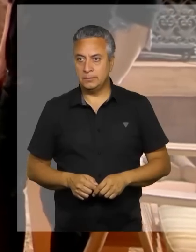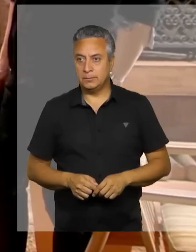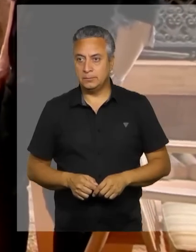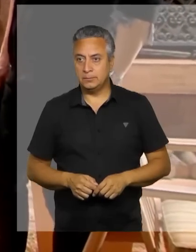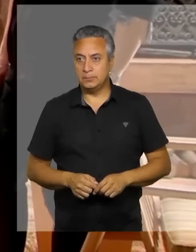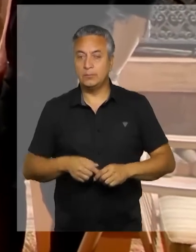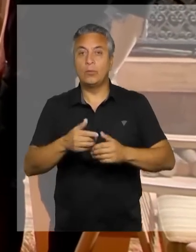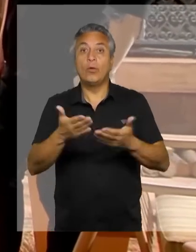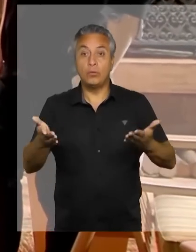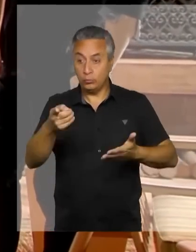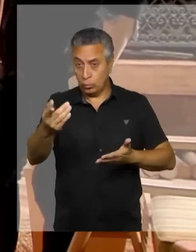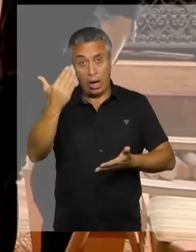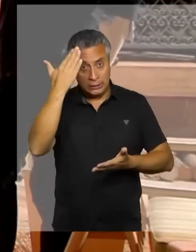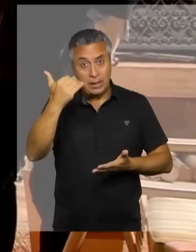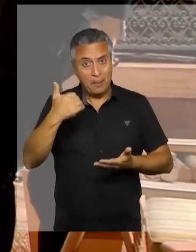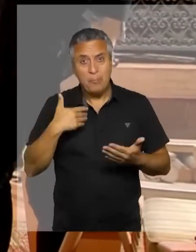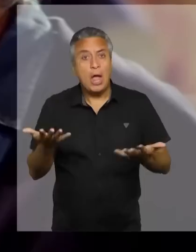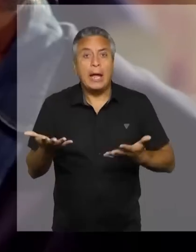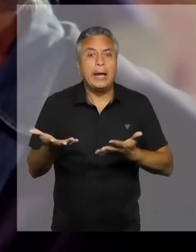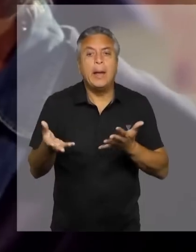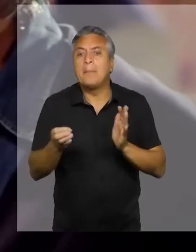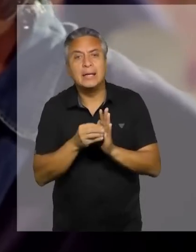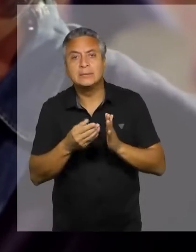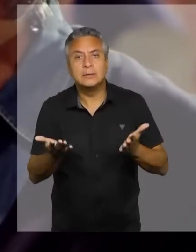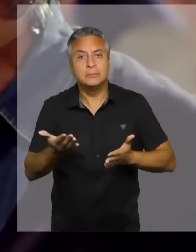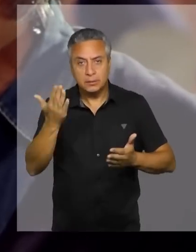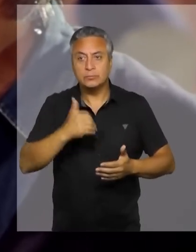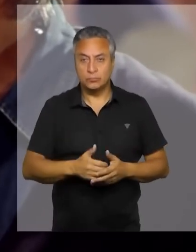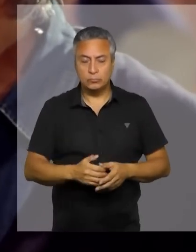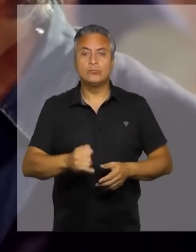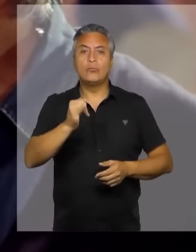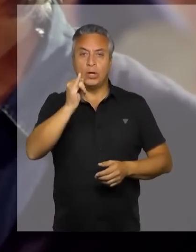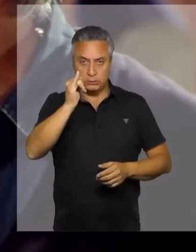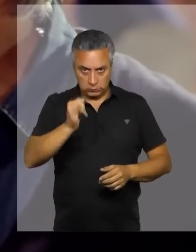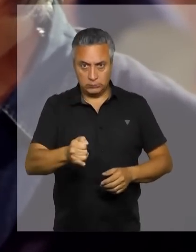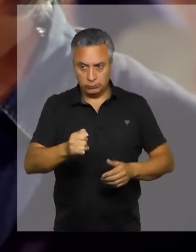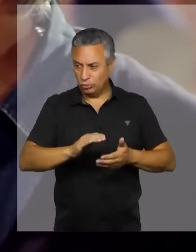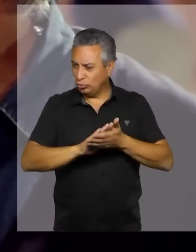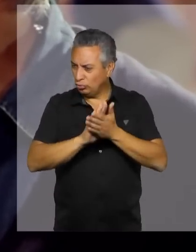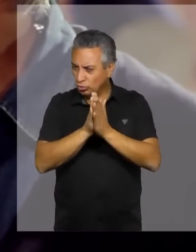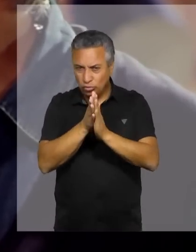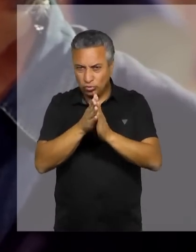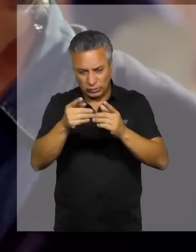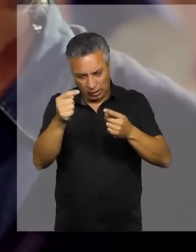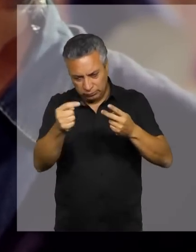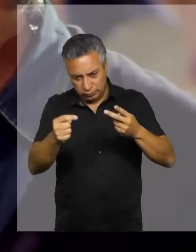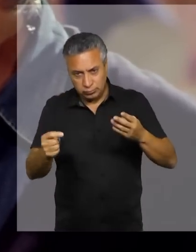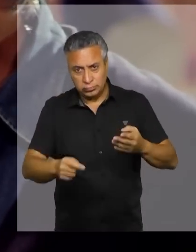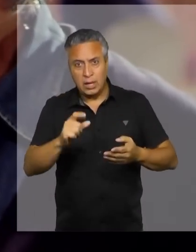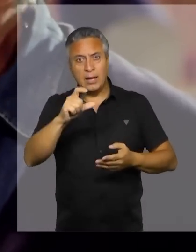Bueno, tú me llamaste por algo, ¿no? Algo más. Sí, mira, con todo lo que está pasando con Caco,